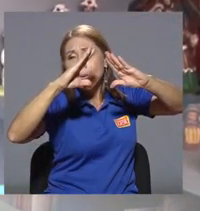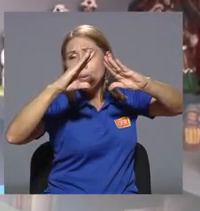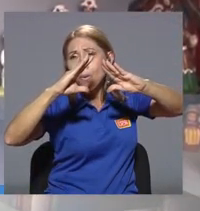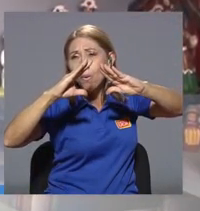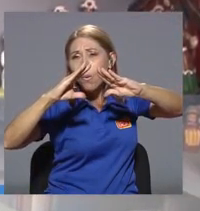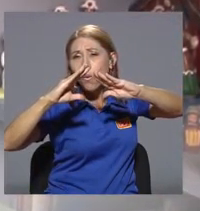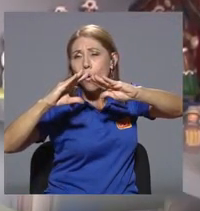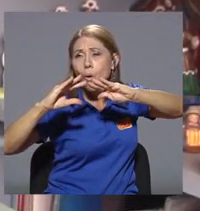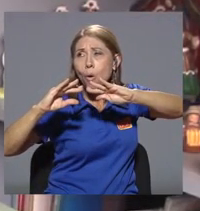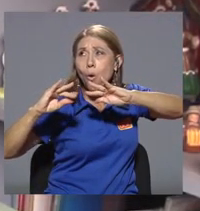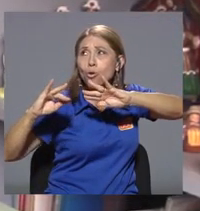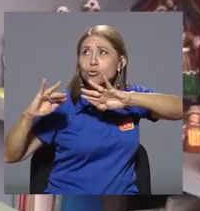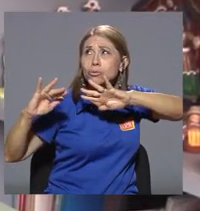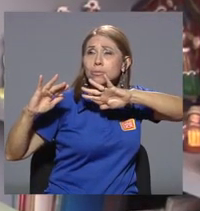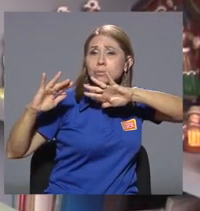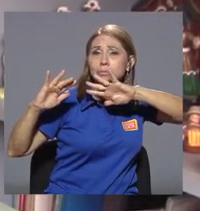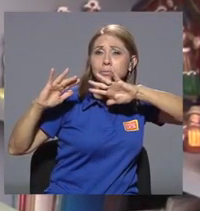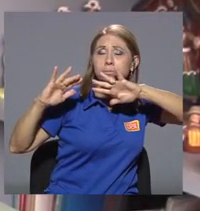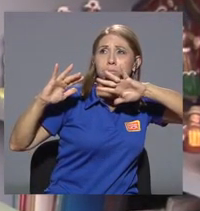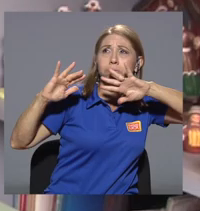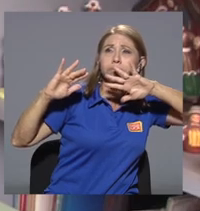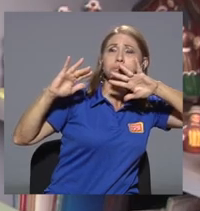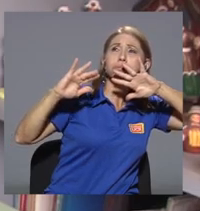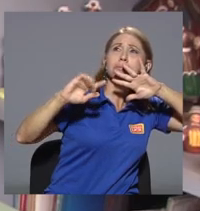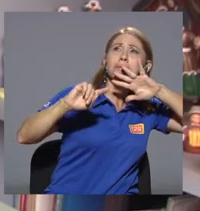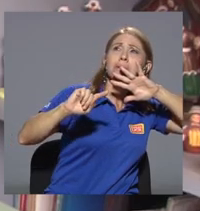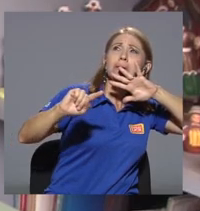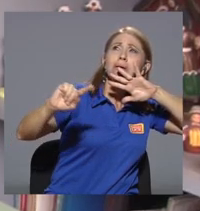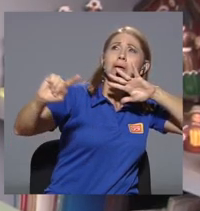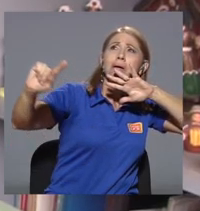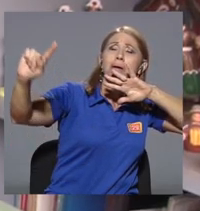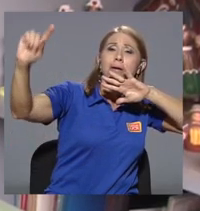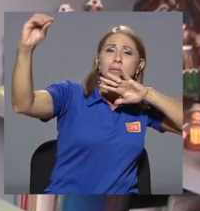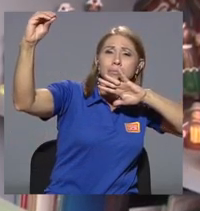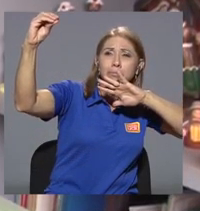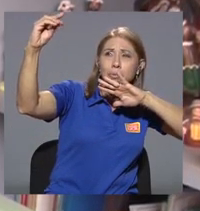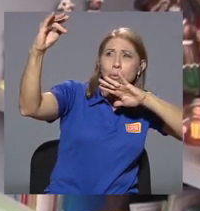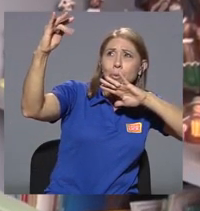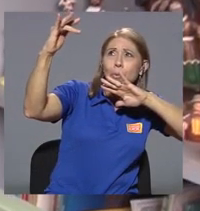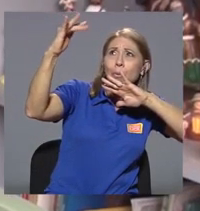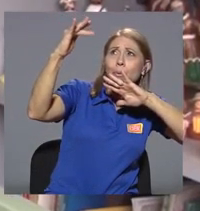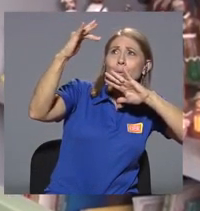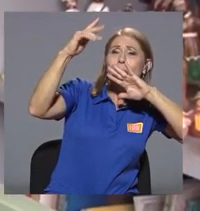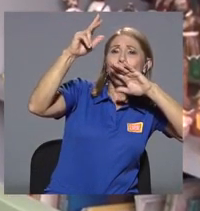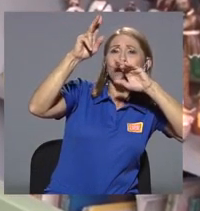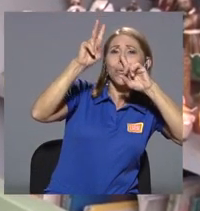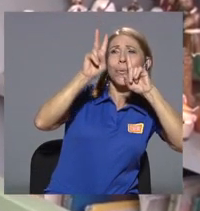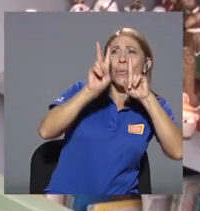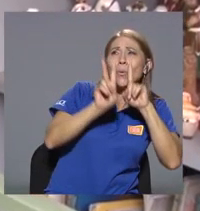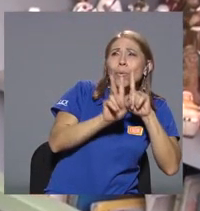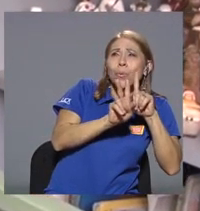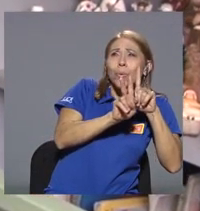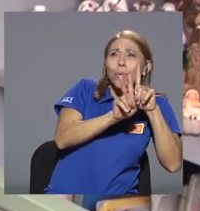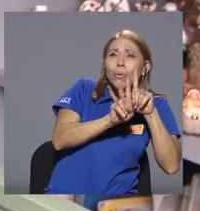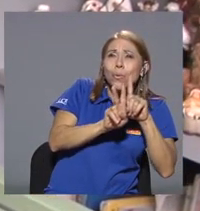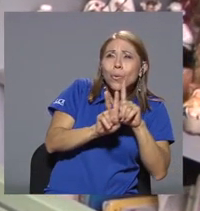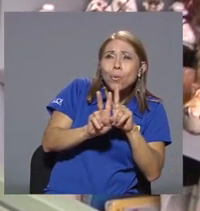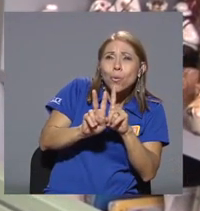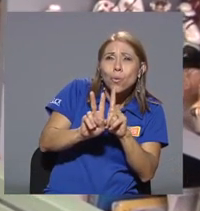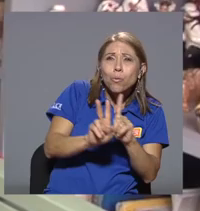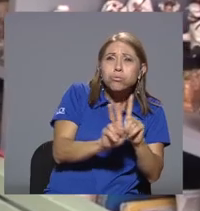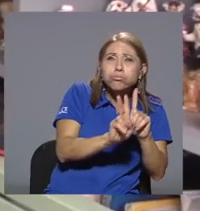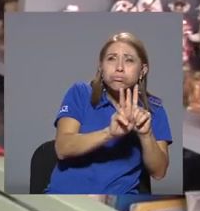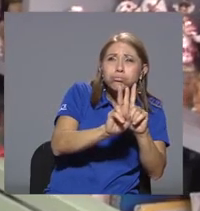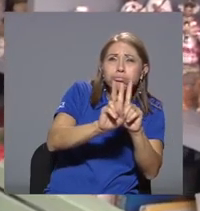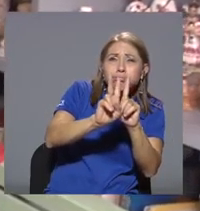por encima de ellos y el resplandor de la estrella los guiaba por caminos empinados